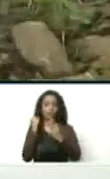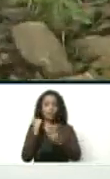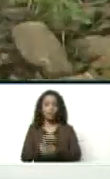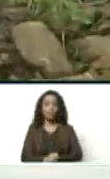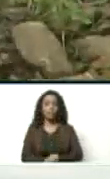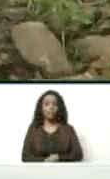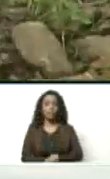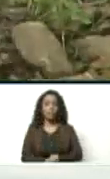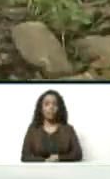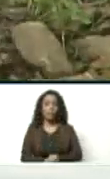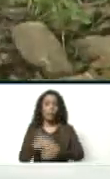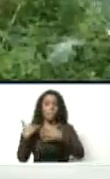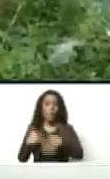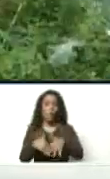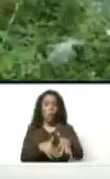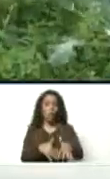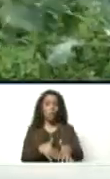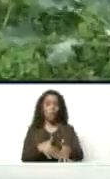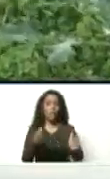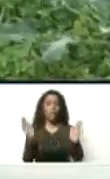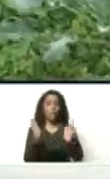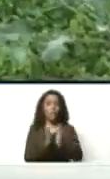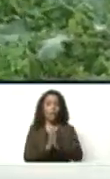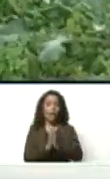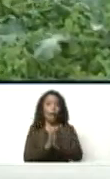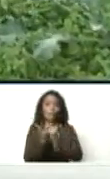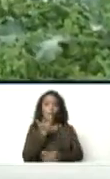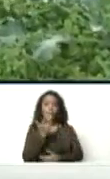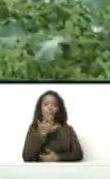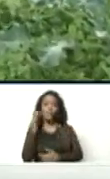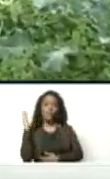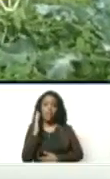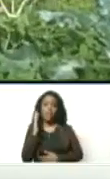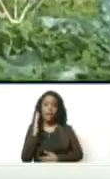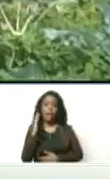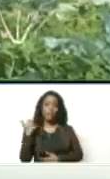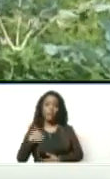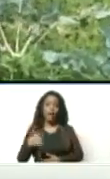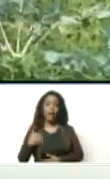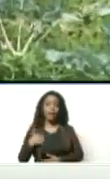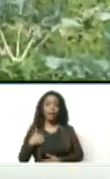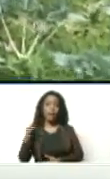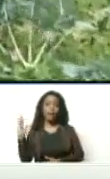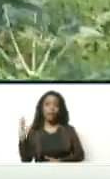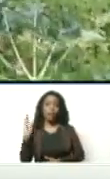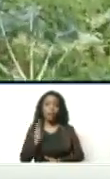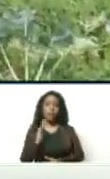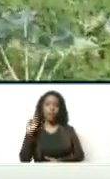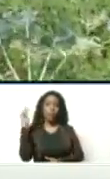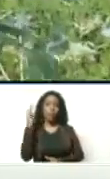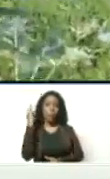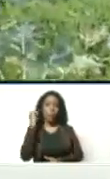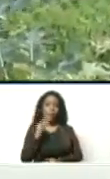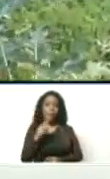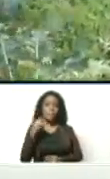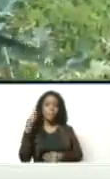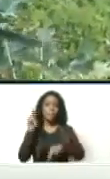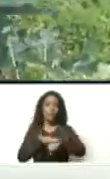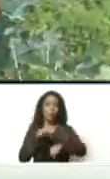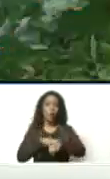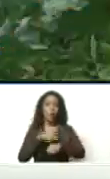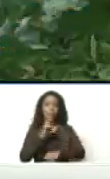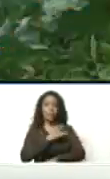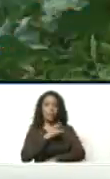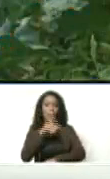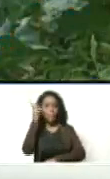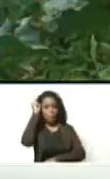El ejército de San Martín venían de Buenos Aires, de lo que hoy es Argentina, Uruguay, Paraguay, Chile,